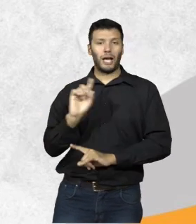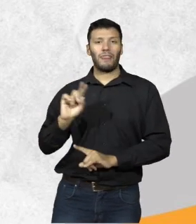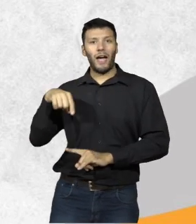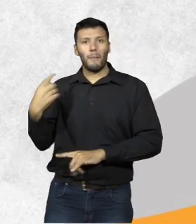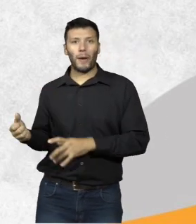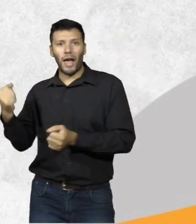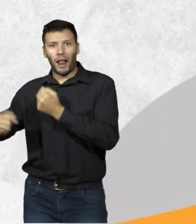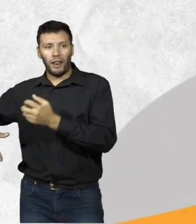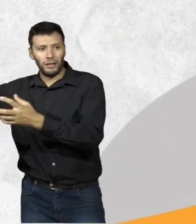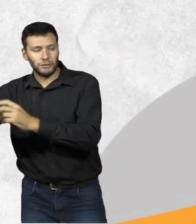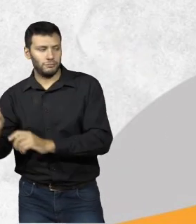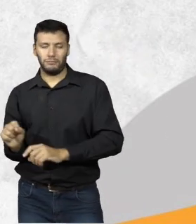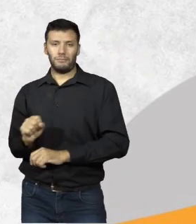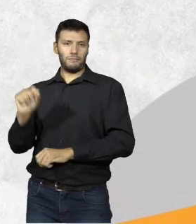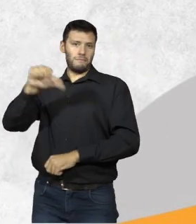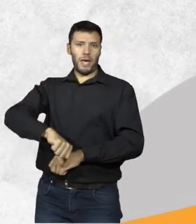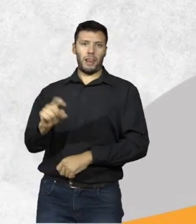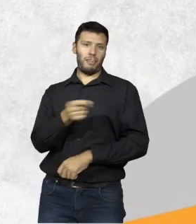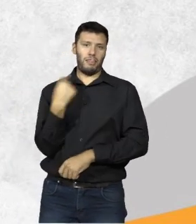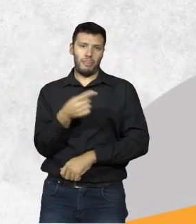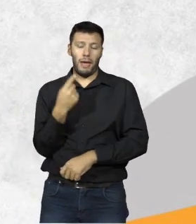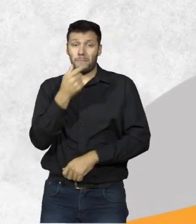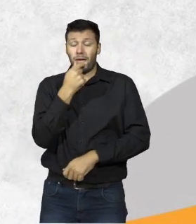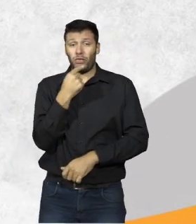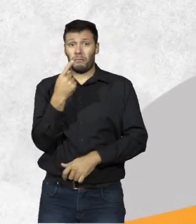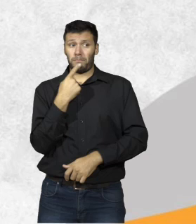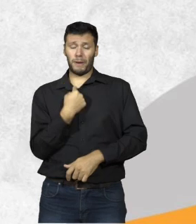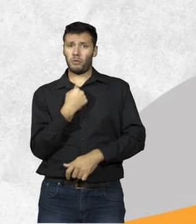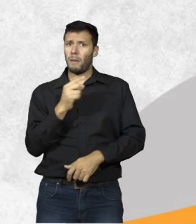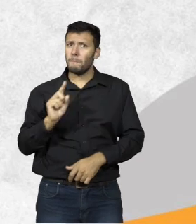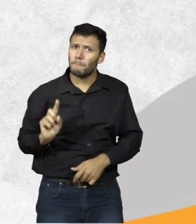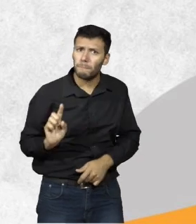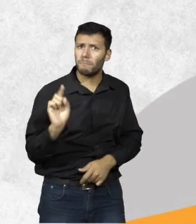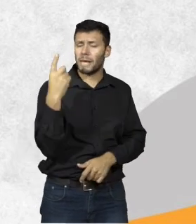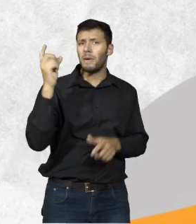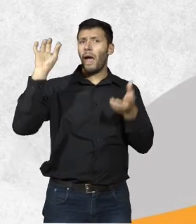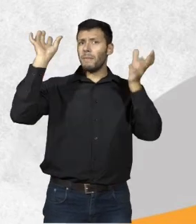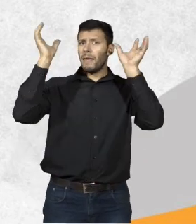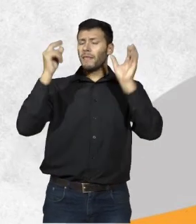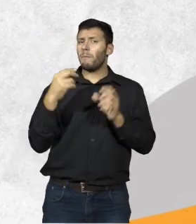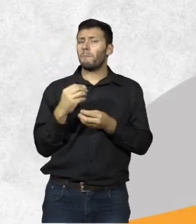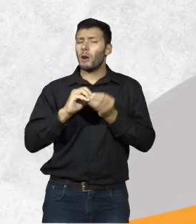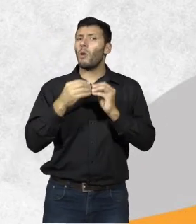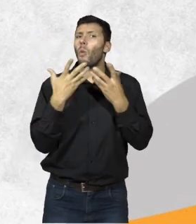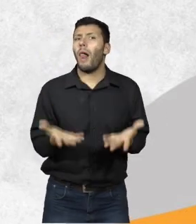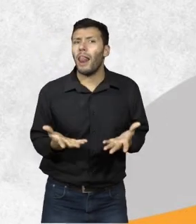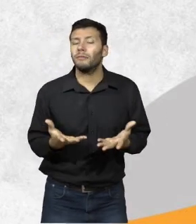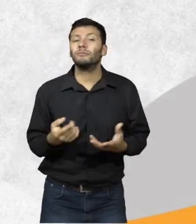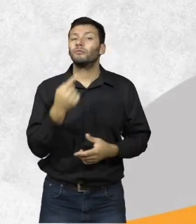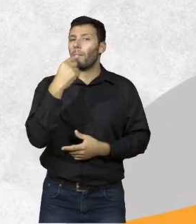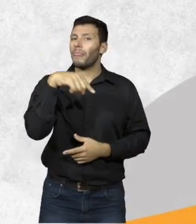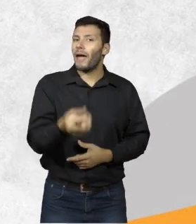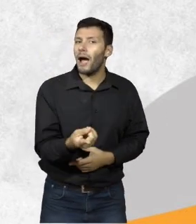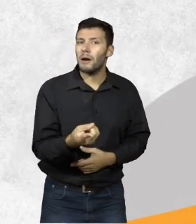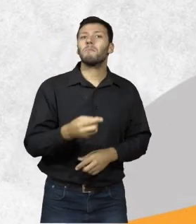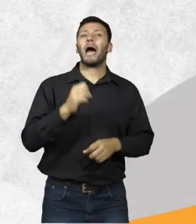estamos mal. En Mendoza a mí me preguntan cuál es el primer problema ambiental, es la basura.